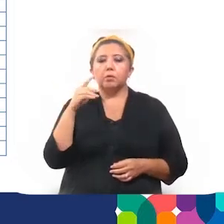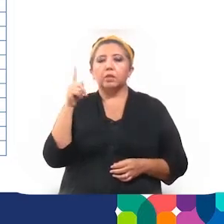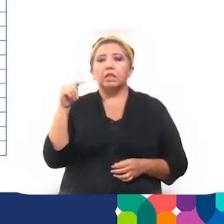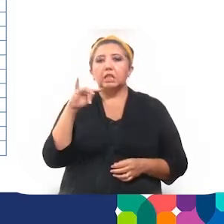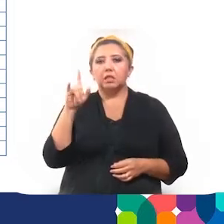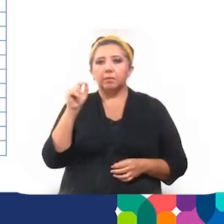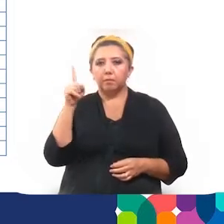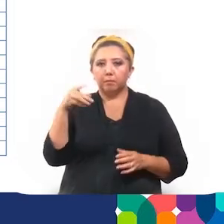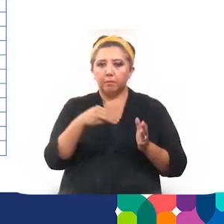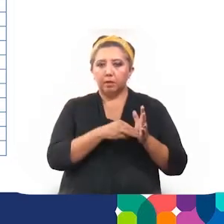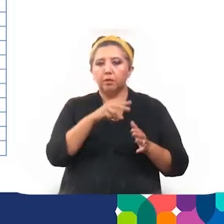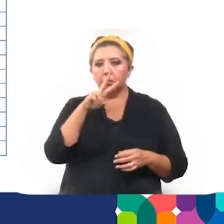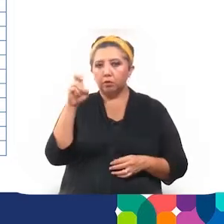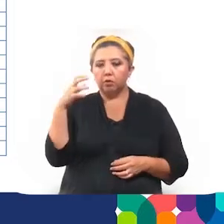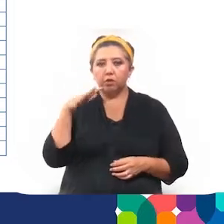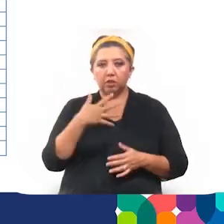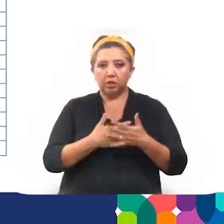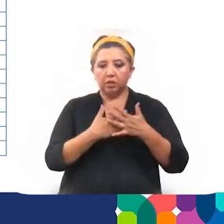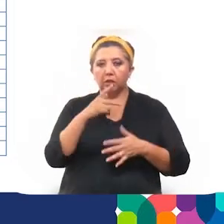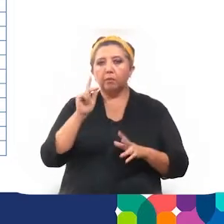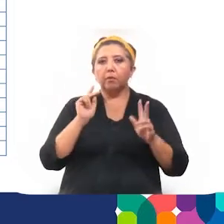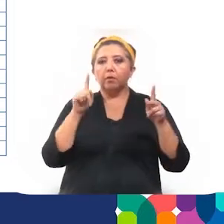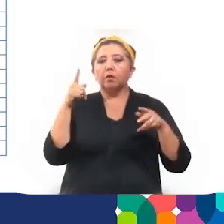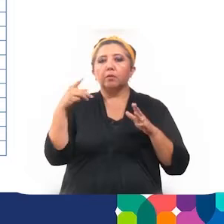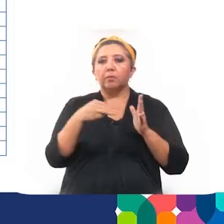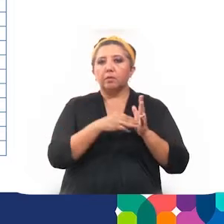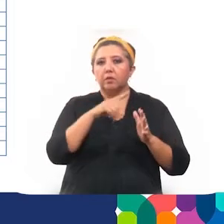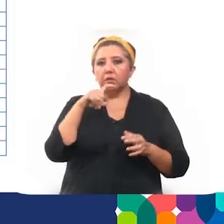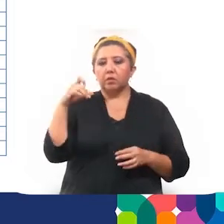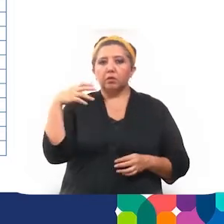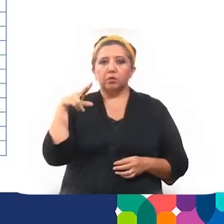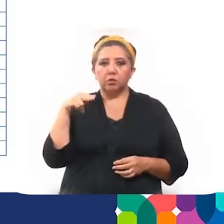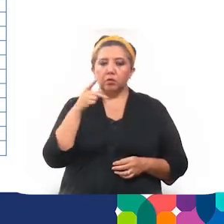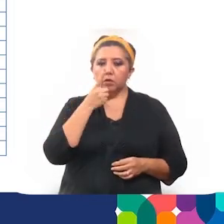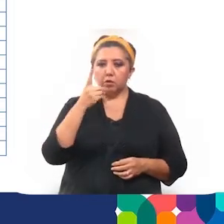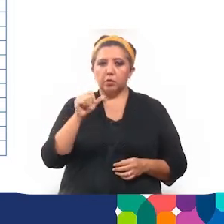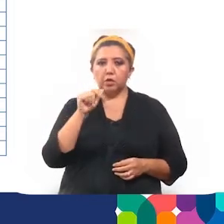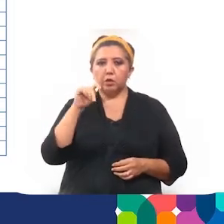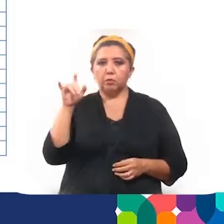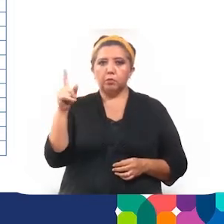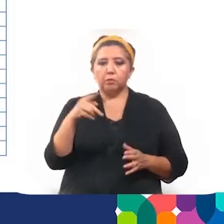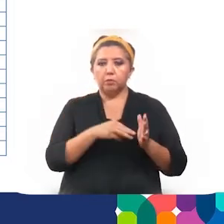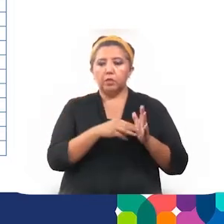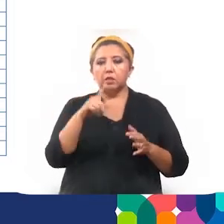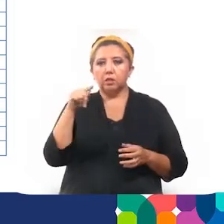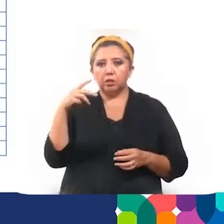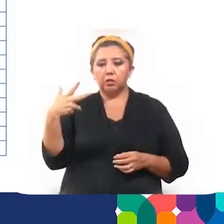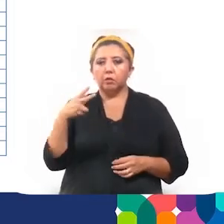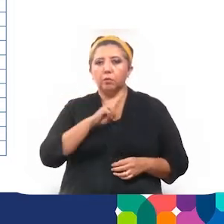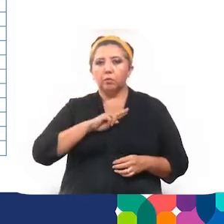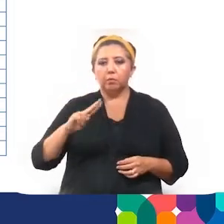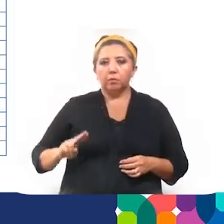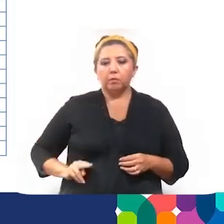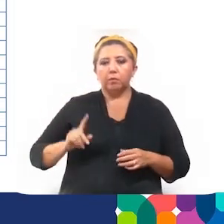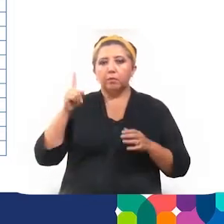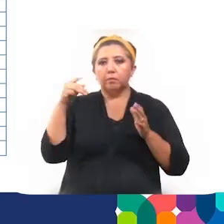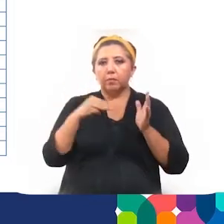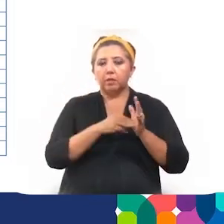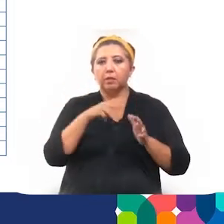Tizimín 1.215, Progreso 1.180, Ticul 1.078, Humán